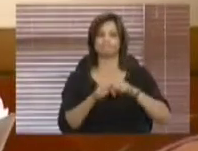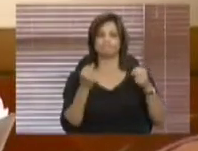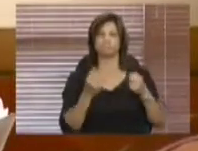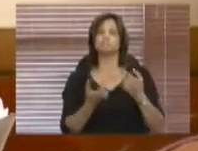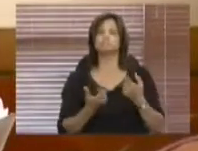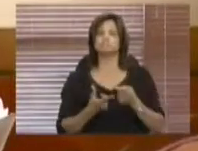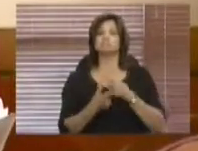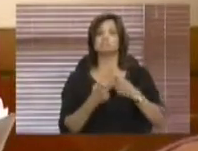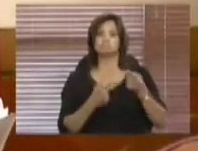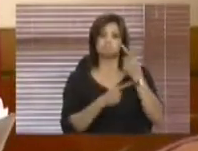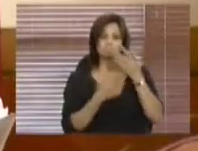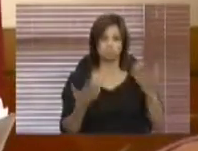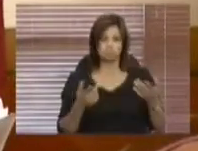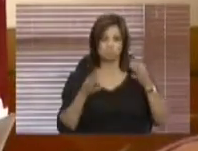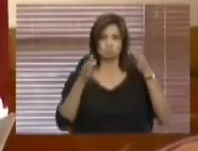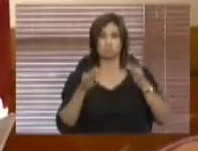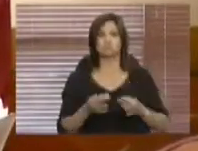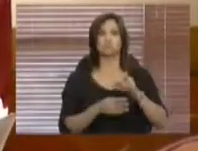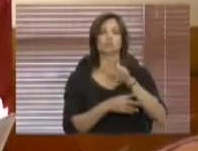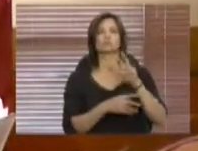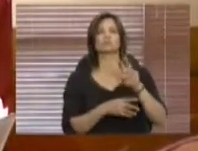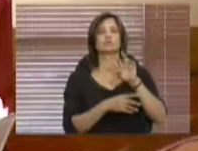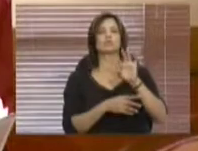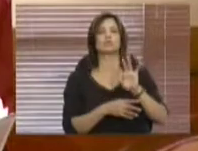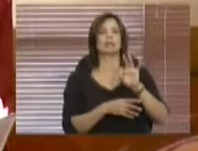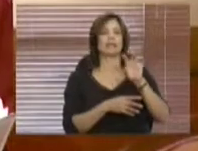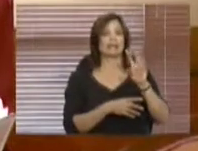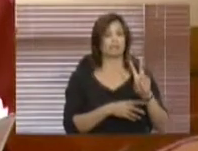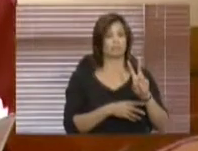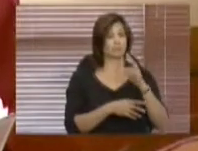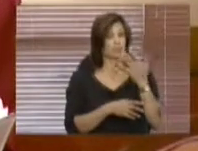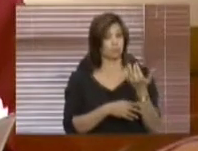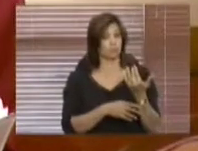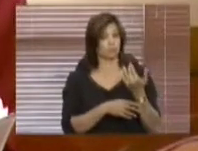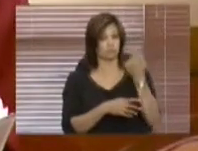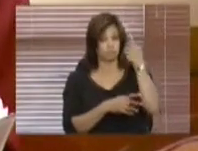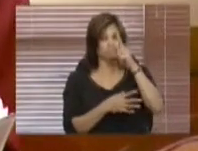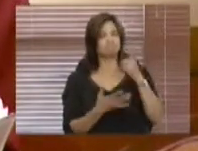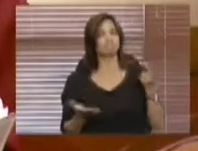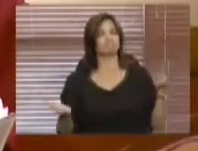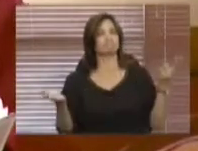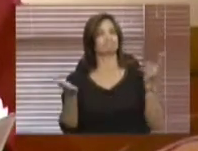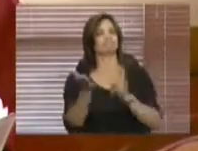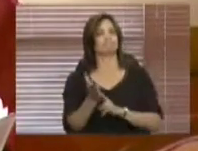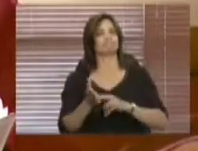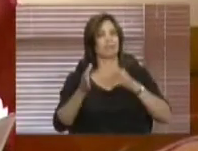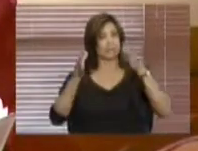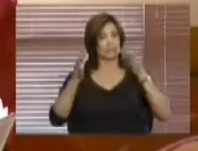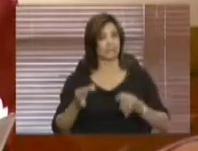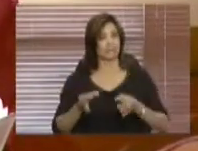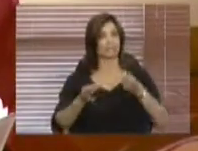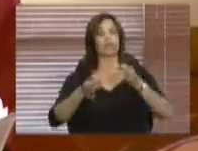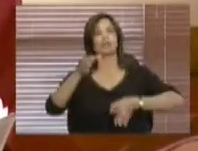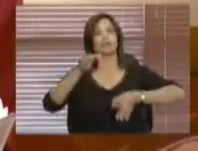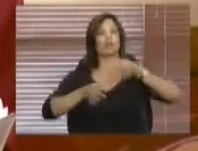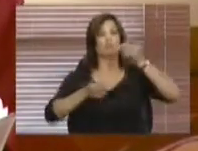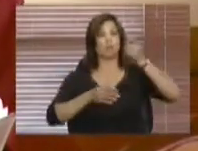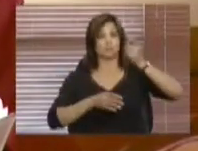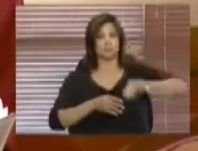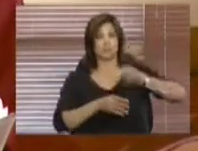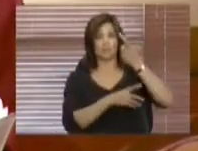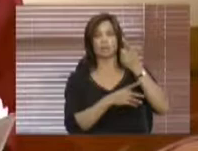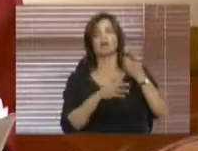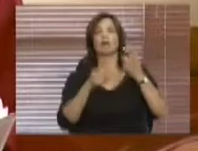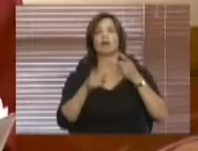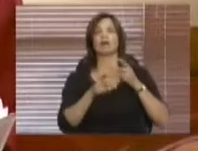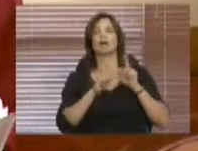Igualmente, mediante sentencia 292-15, aprobamos la decisión del juez de amparo